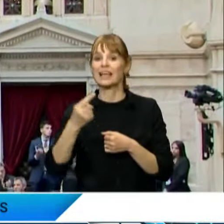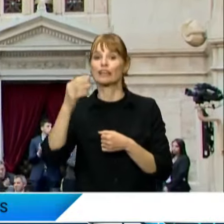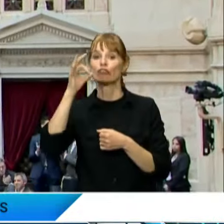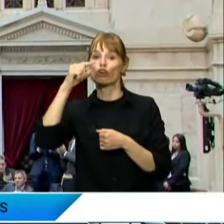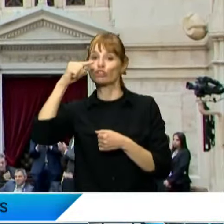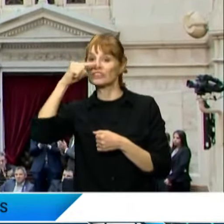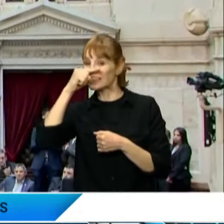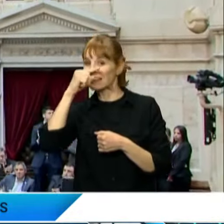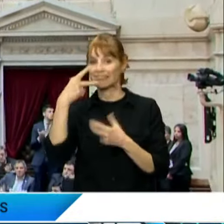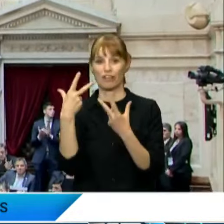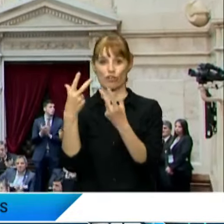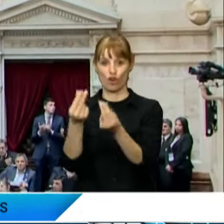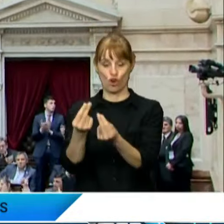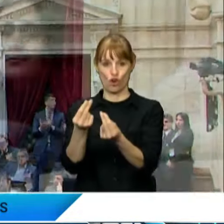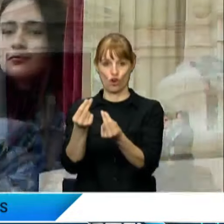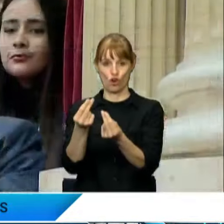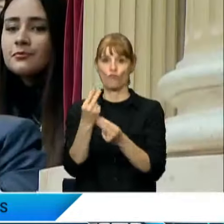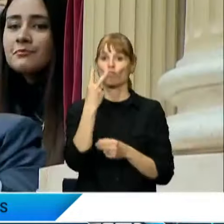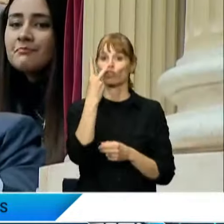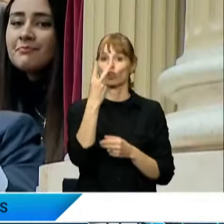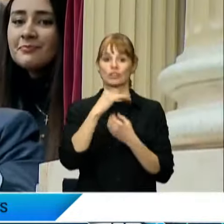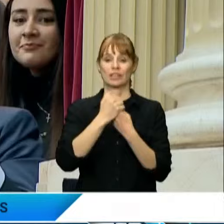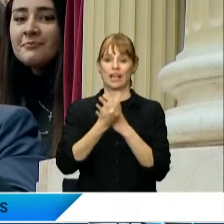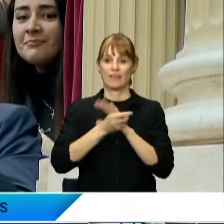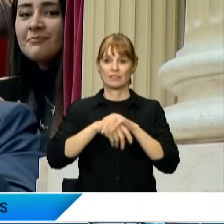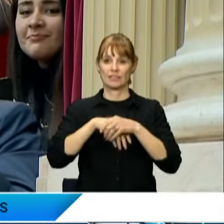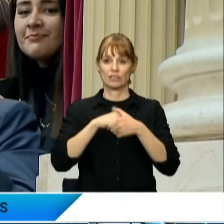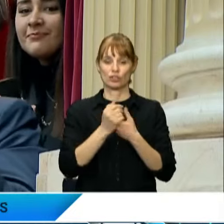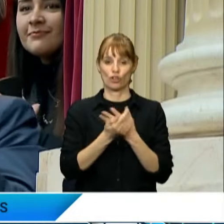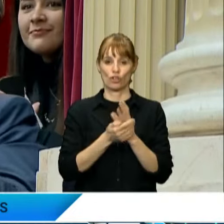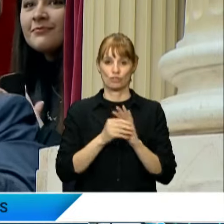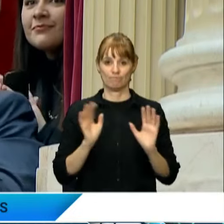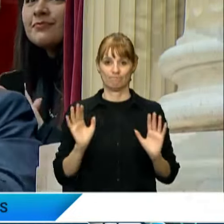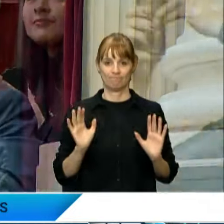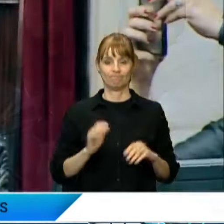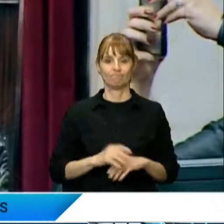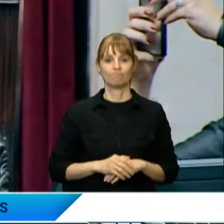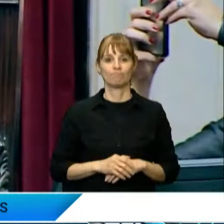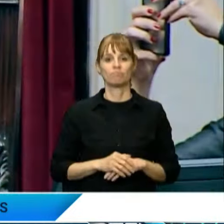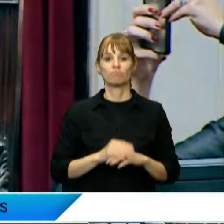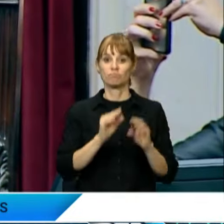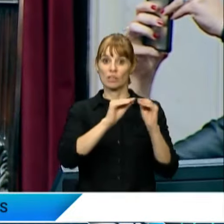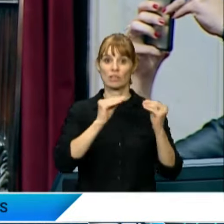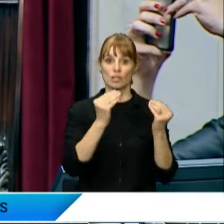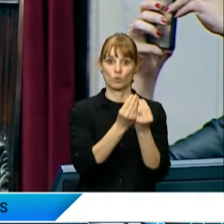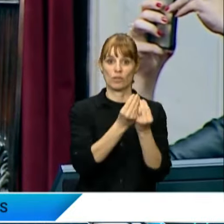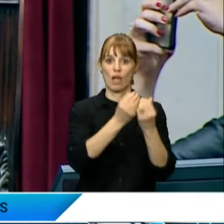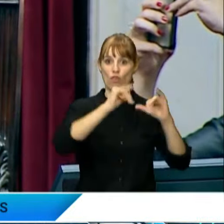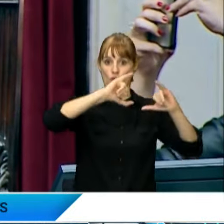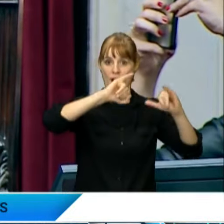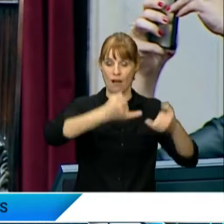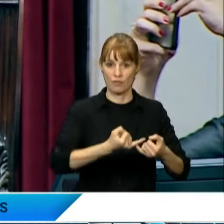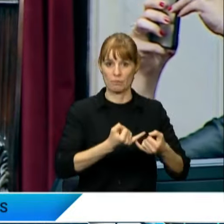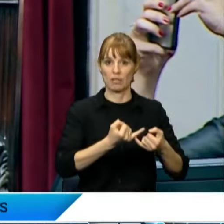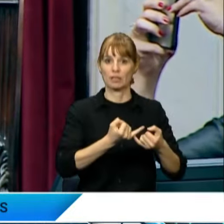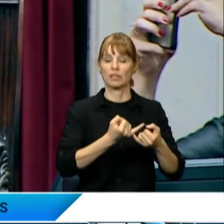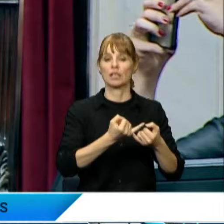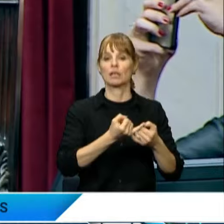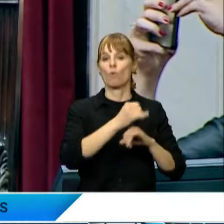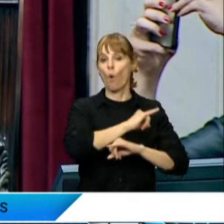107 votos negativos y 2 abstenciones. Resulta afirmativo.